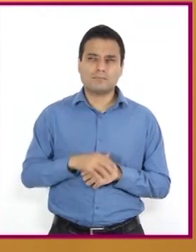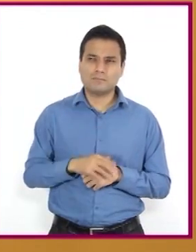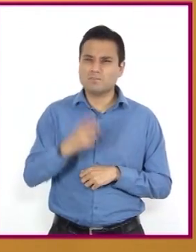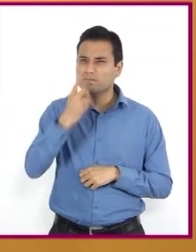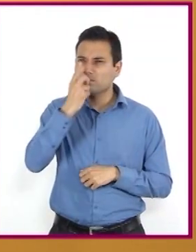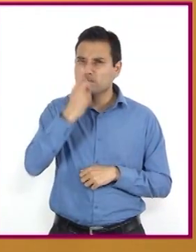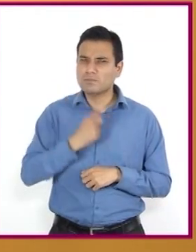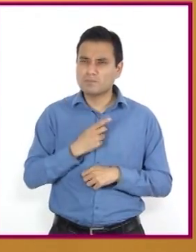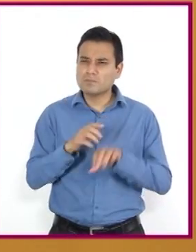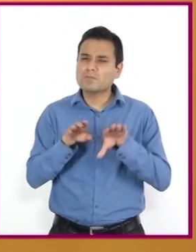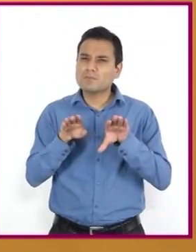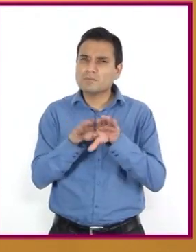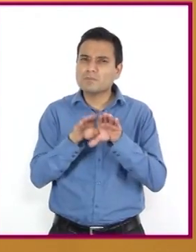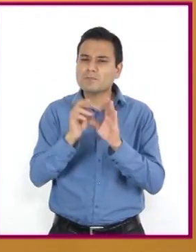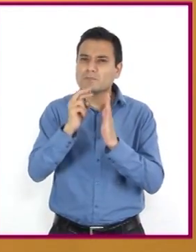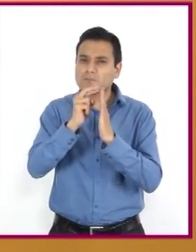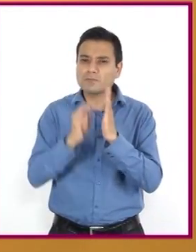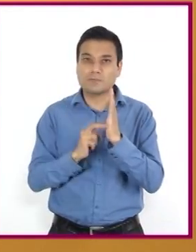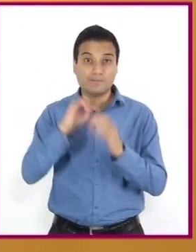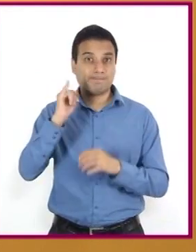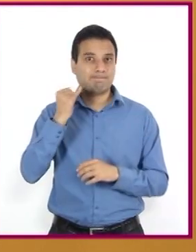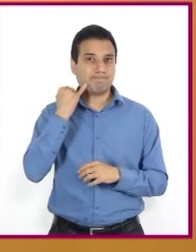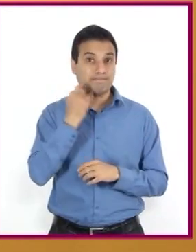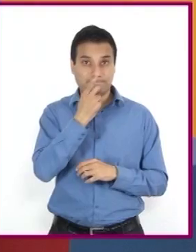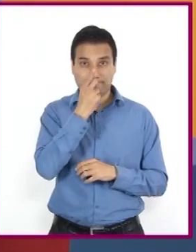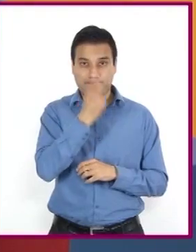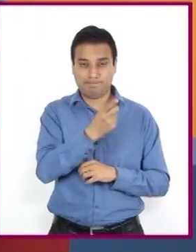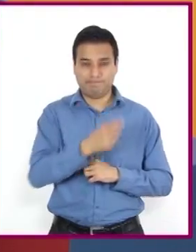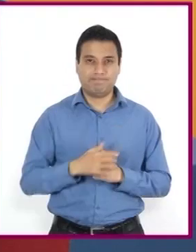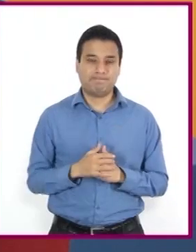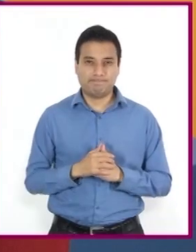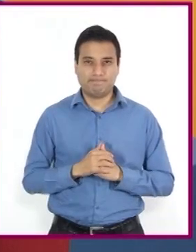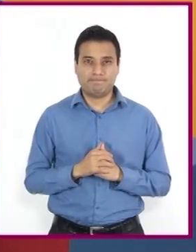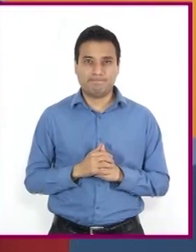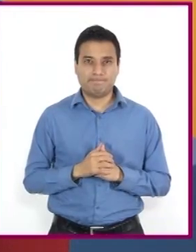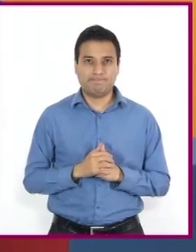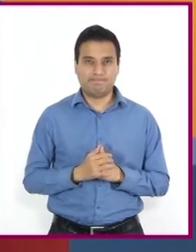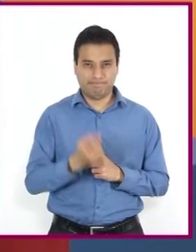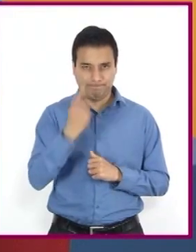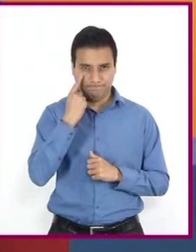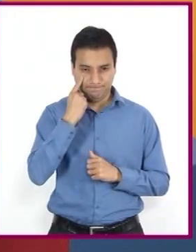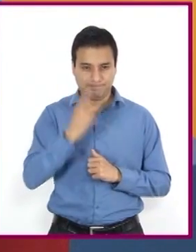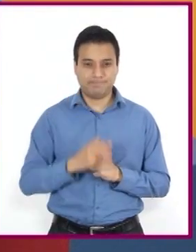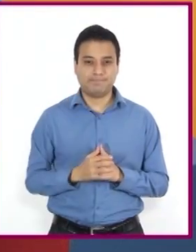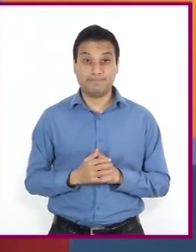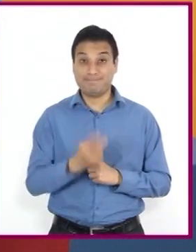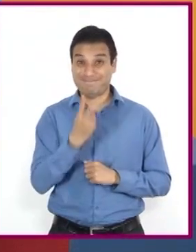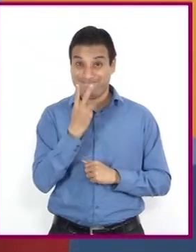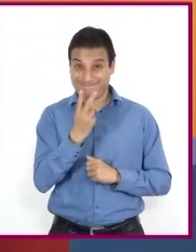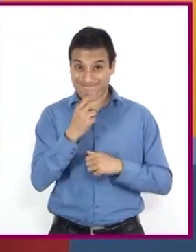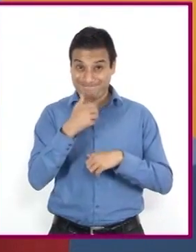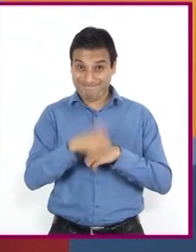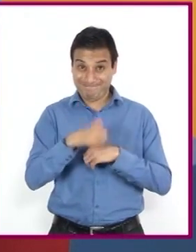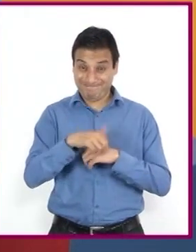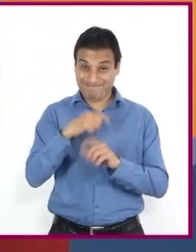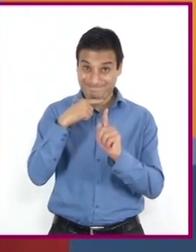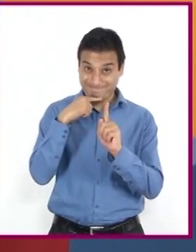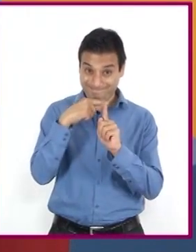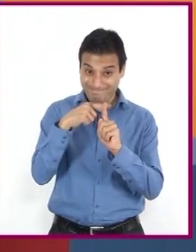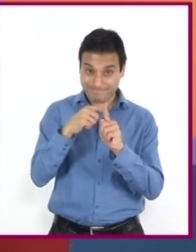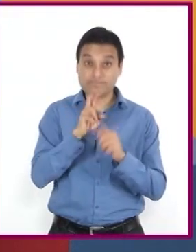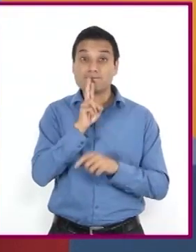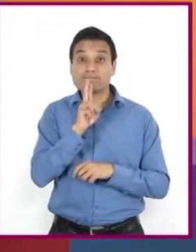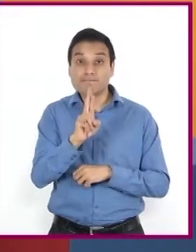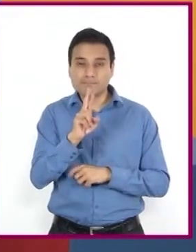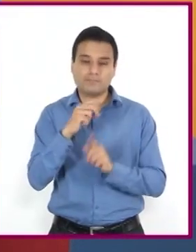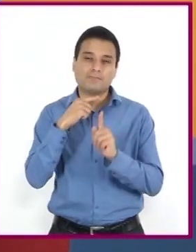diga cuáles son y Giancarlo, muy animado, le dice: el producto de dos números positivos es positivo,